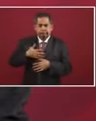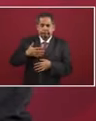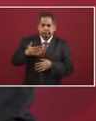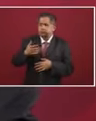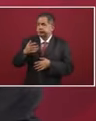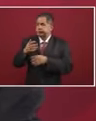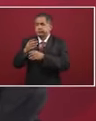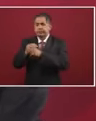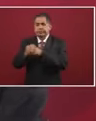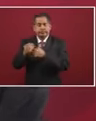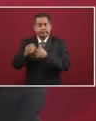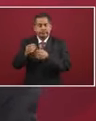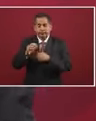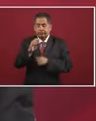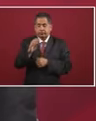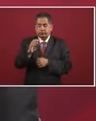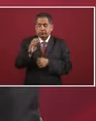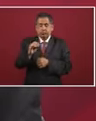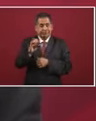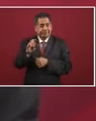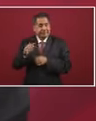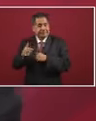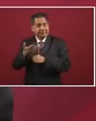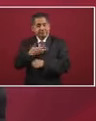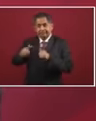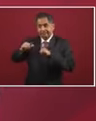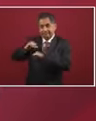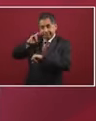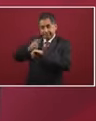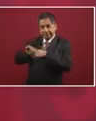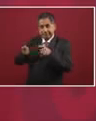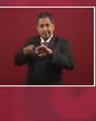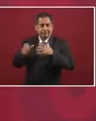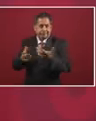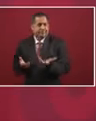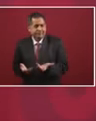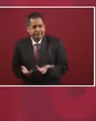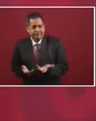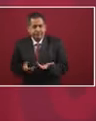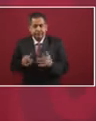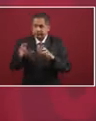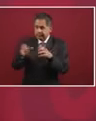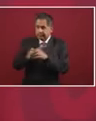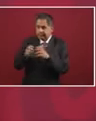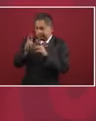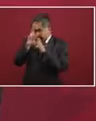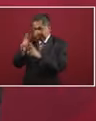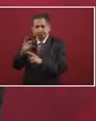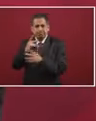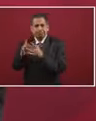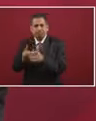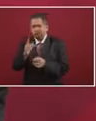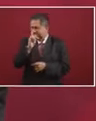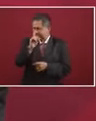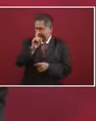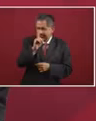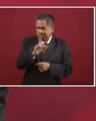de Estados Latinoamericanos y el Caribe. La esencia, el principio fundamental de la convivencia política es el